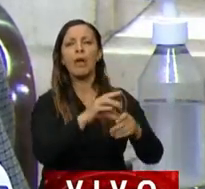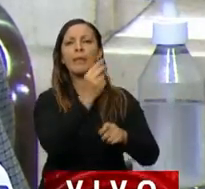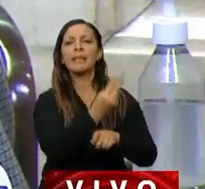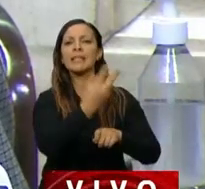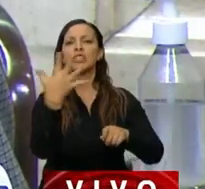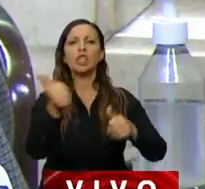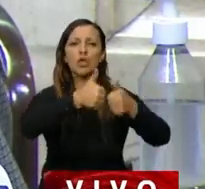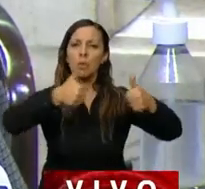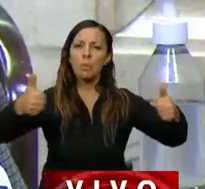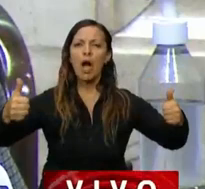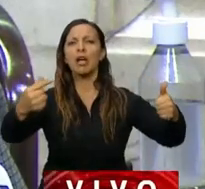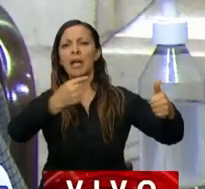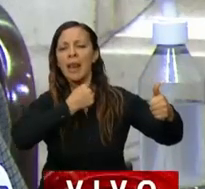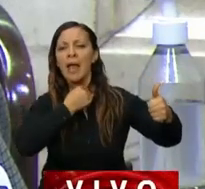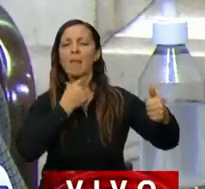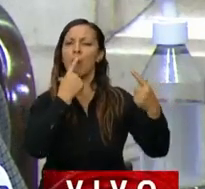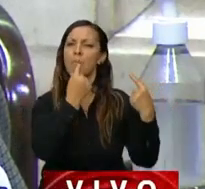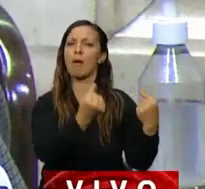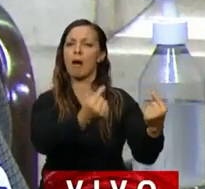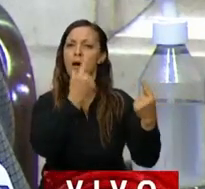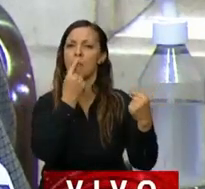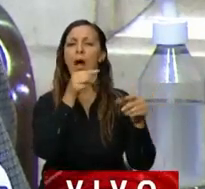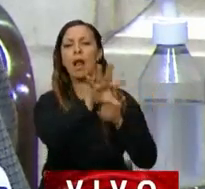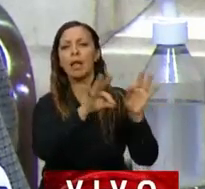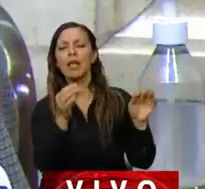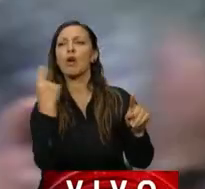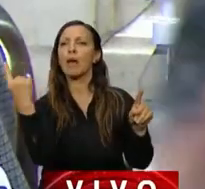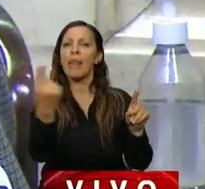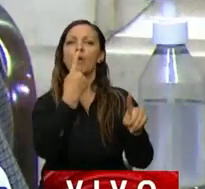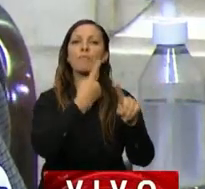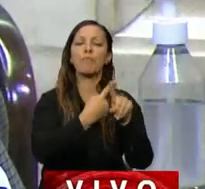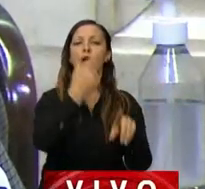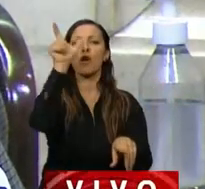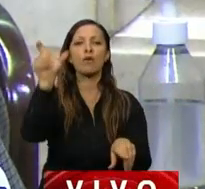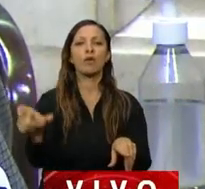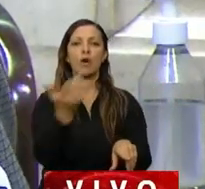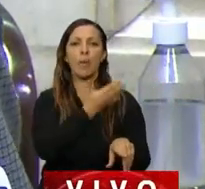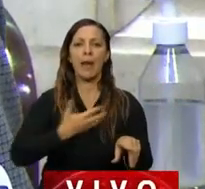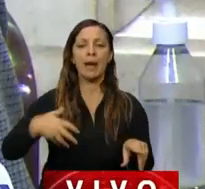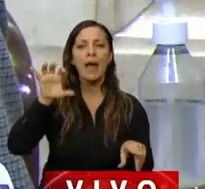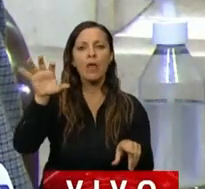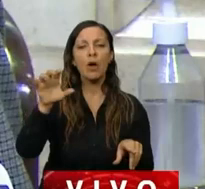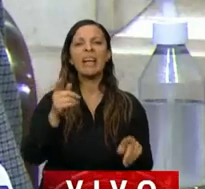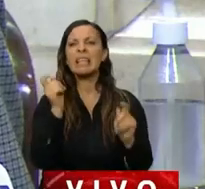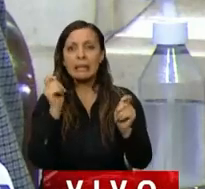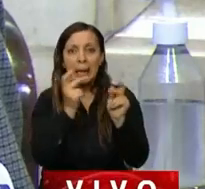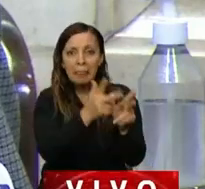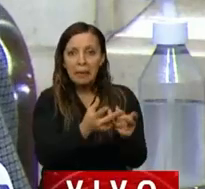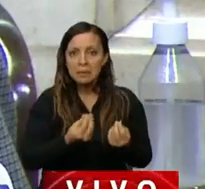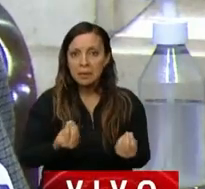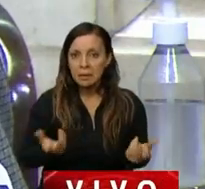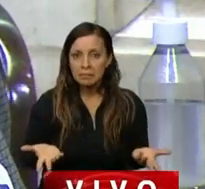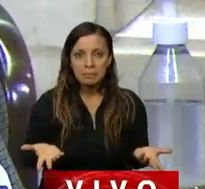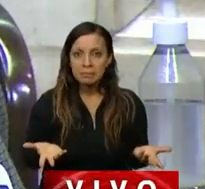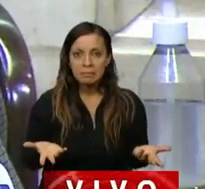25 miembros elegidos, cada uno de ellos por los gobernadores y otro por el gobierno federal?